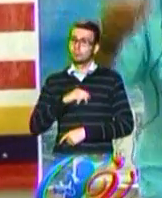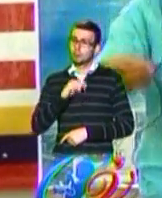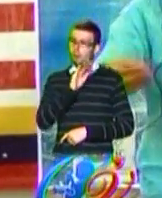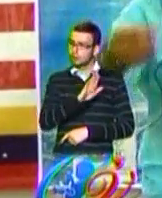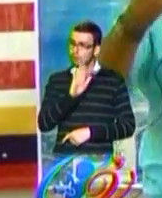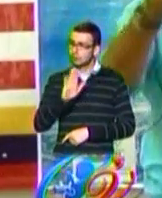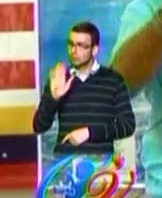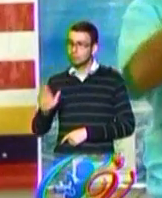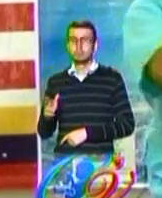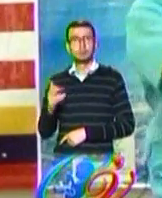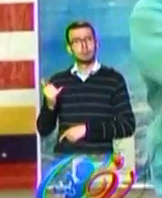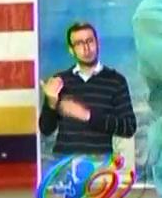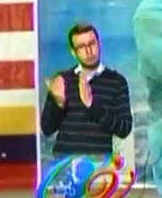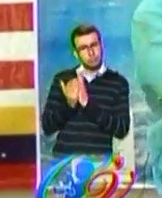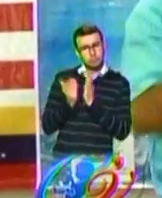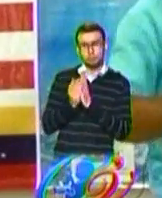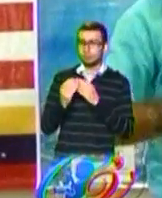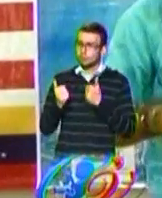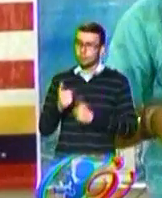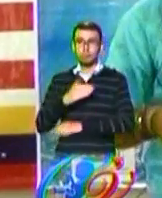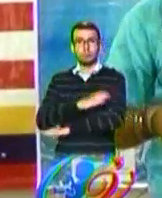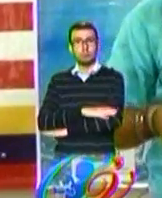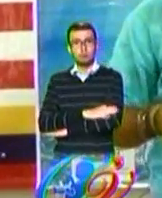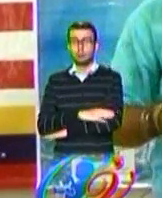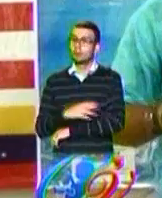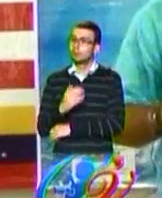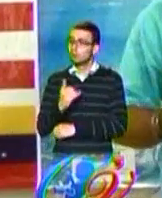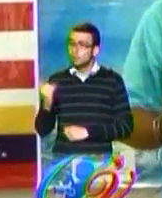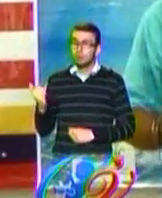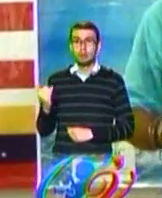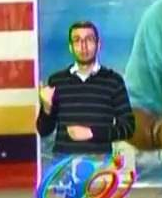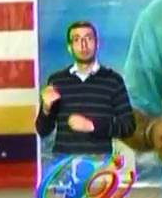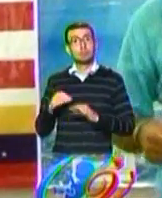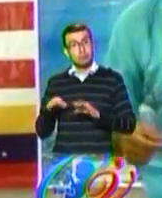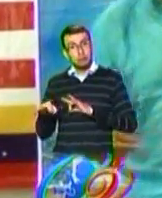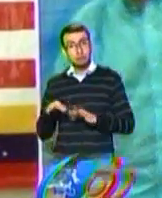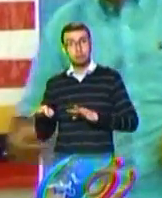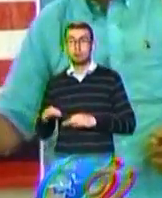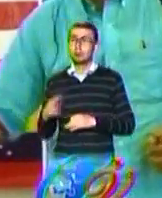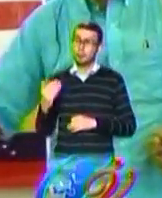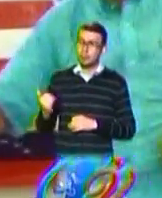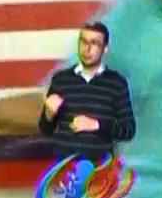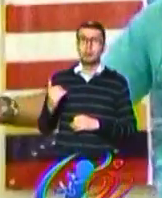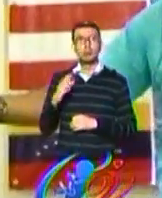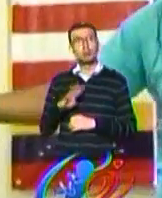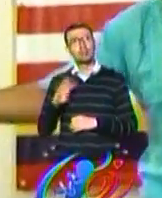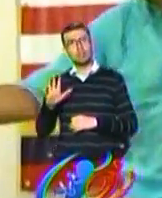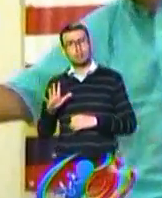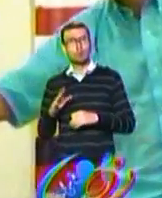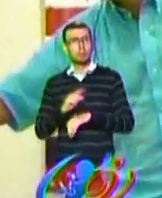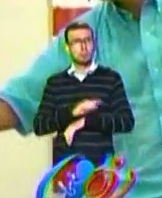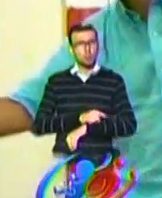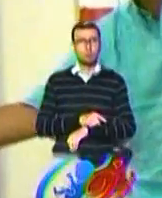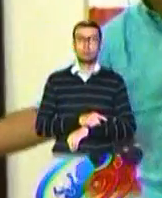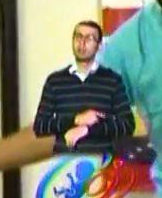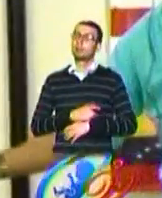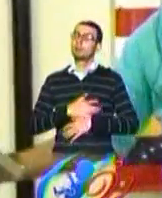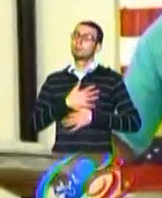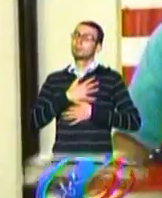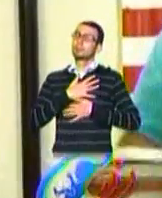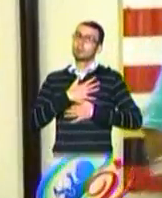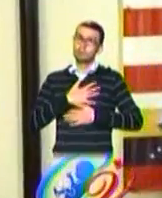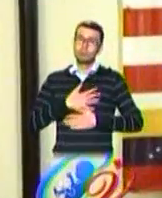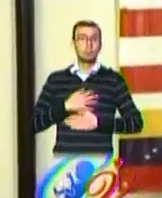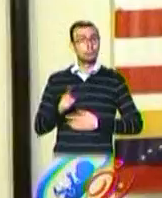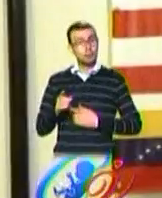parte académica. Hoy decía, cuando alguien hablaba de la ozonoterapia, él habló 45 minutos. Lo que él dice es cierto, eso es para una